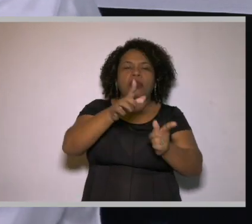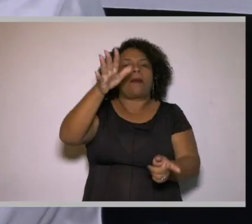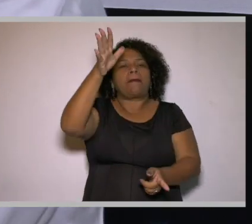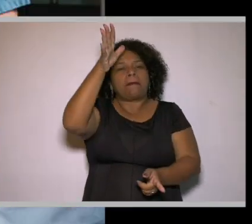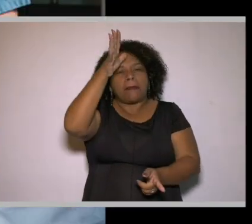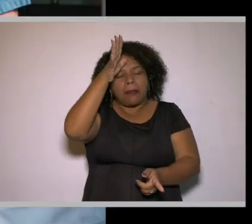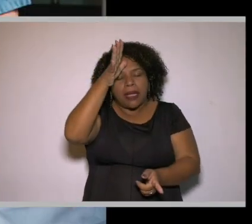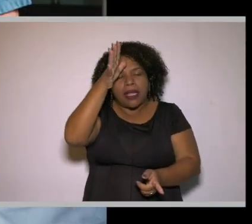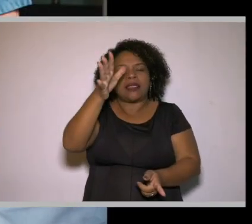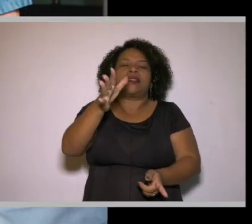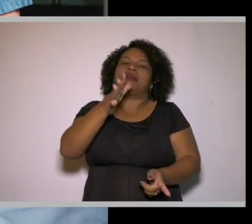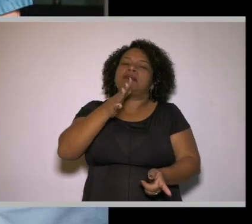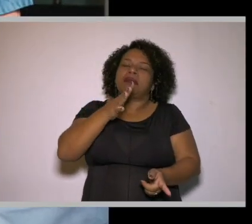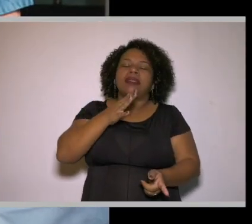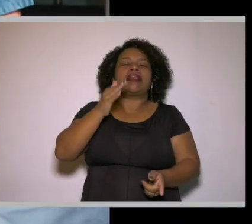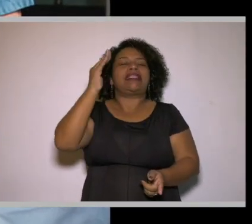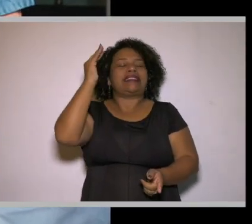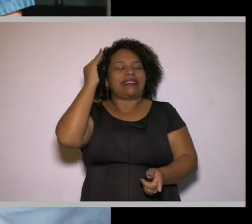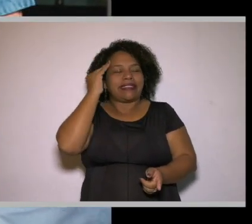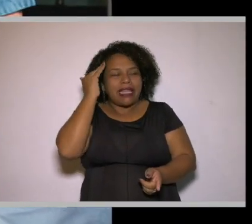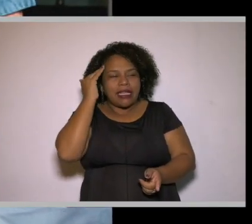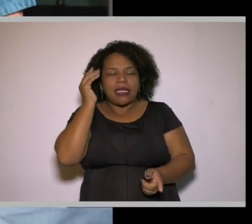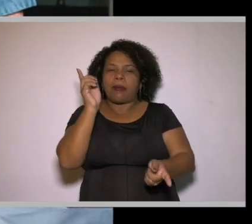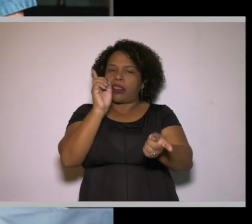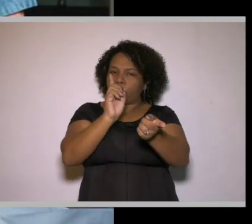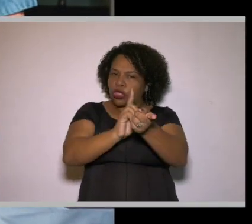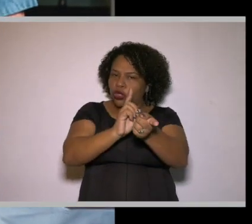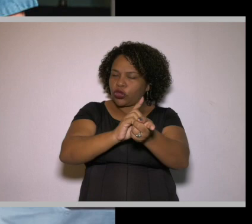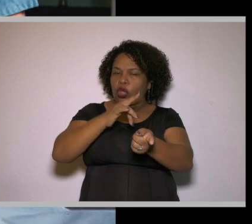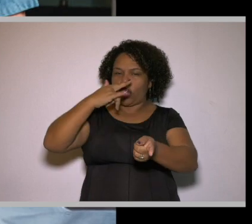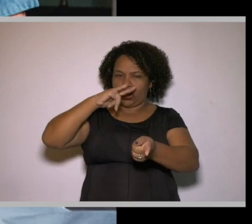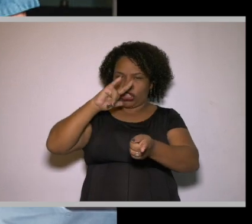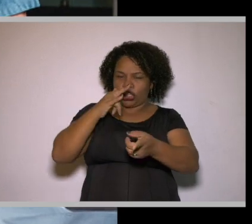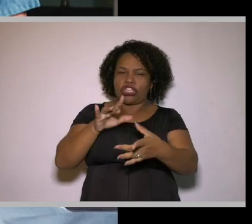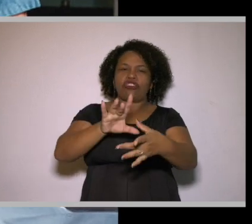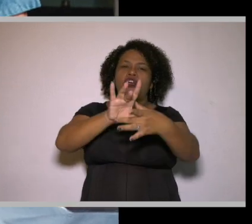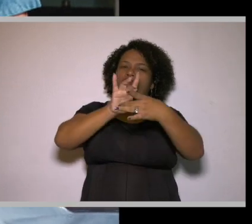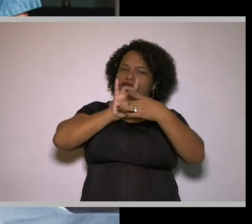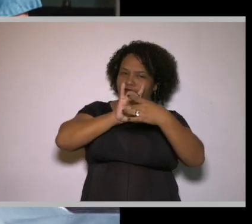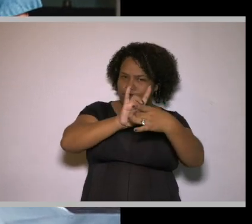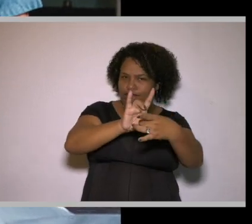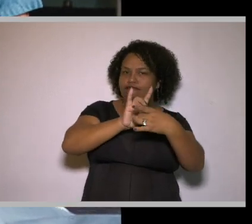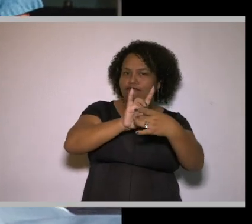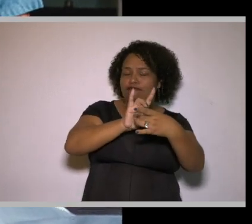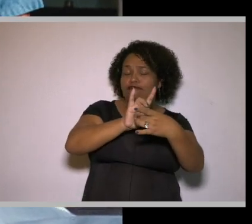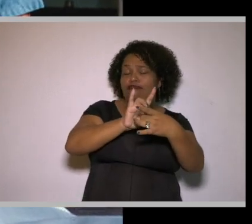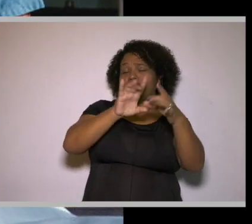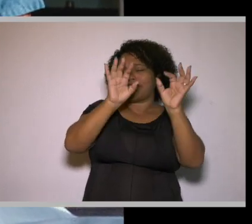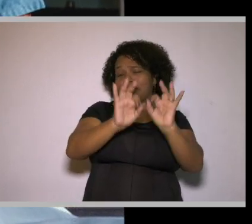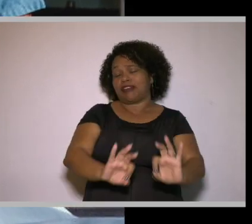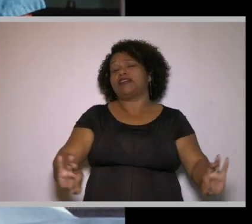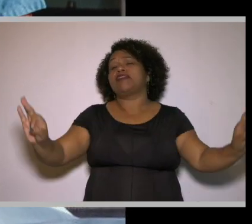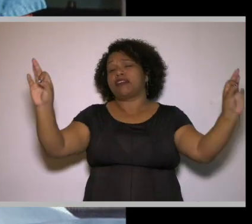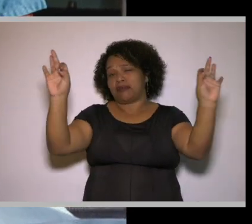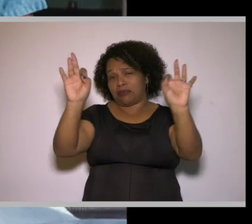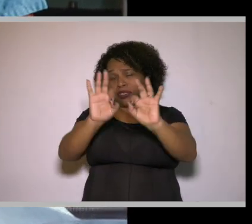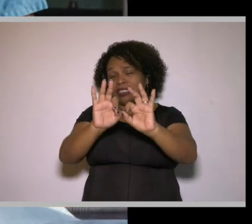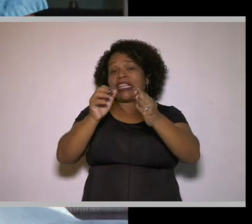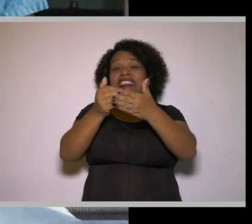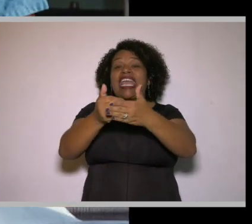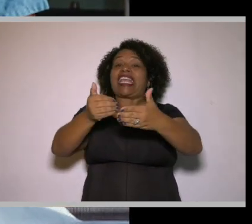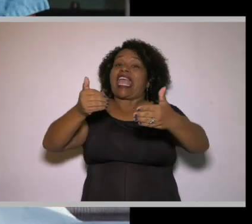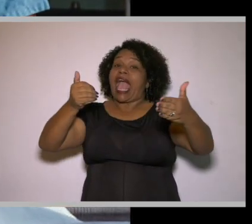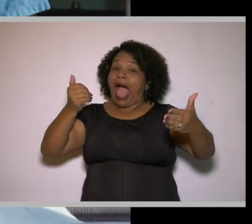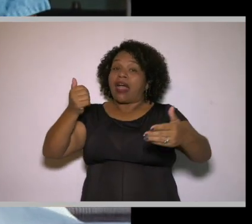esa confianza entre el niño y el anestesiólogo es muy importante. Sobre todo el cruce de informaciones, por eso la importancia